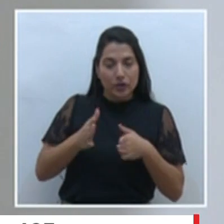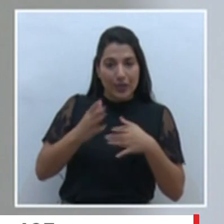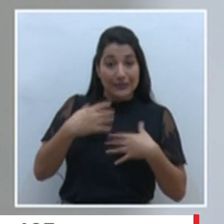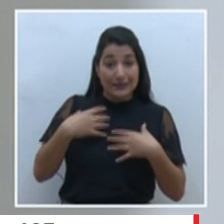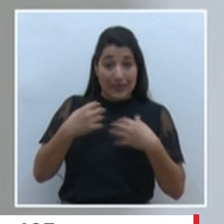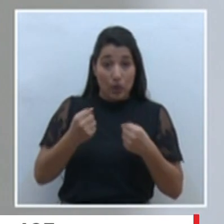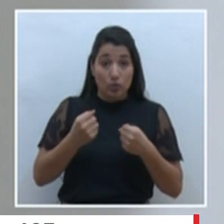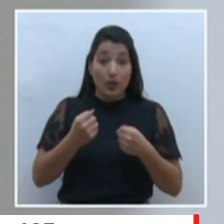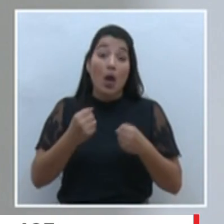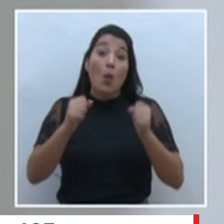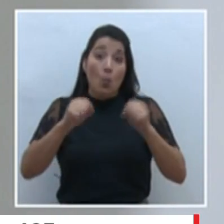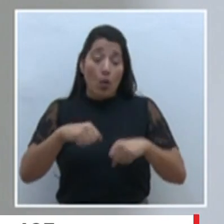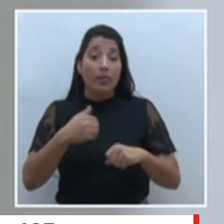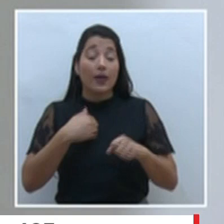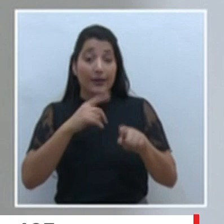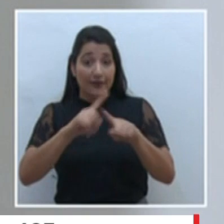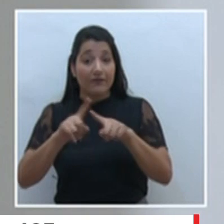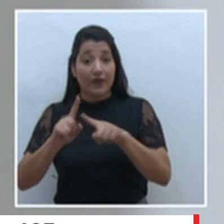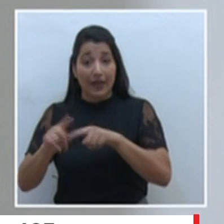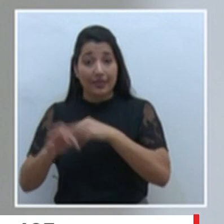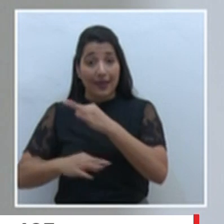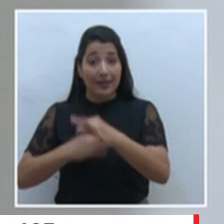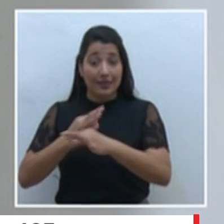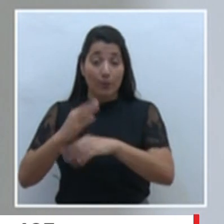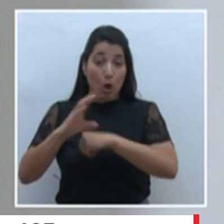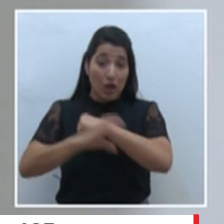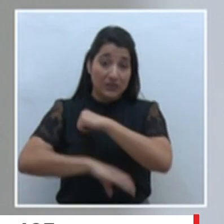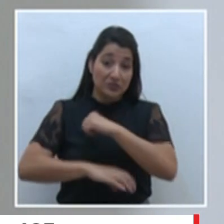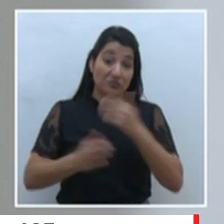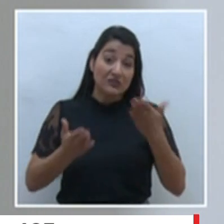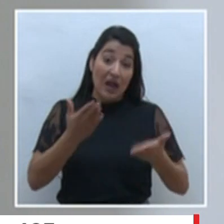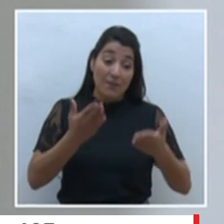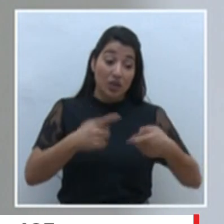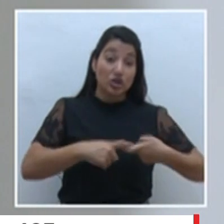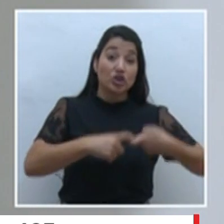exponen a diferentes tipos de sanciones y posiblemente van desde